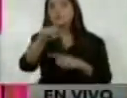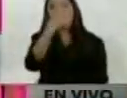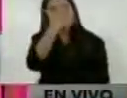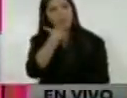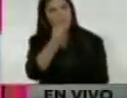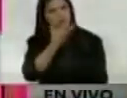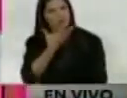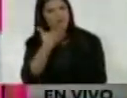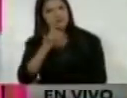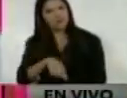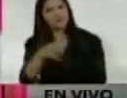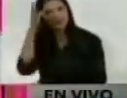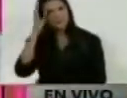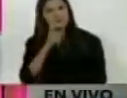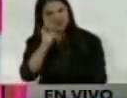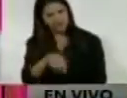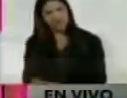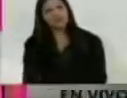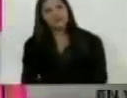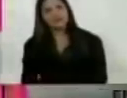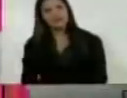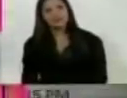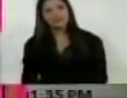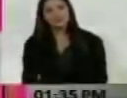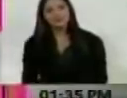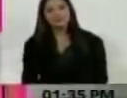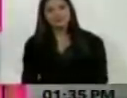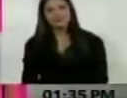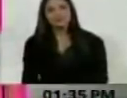Silvia, ¿verdad? ¿Ah?